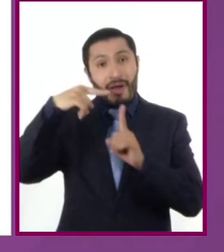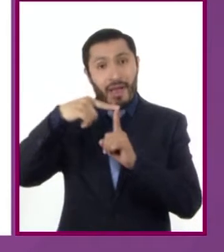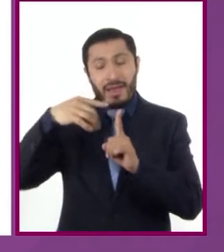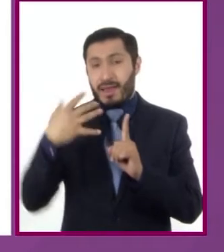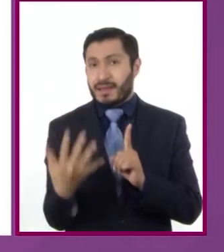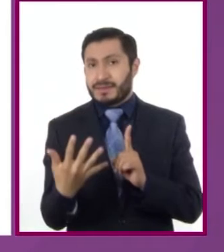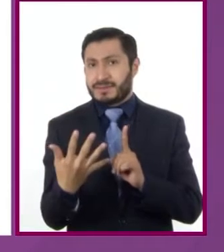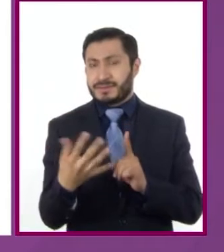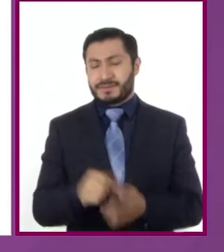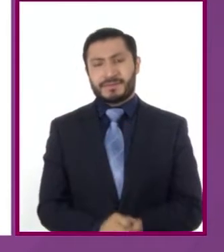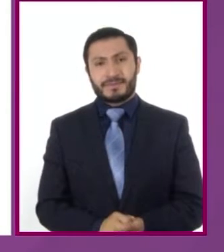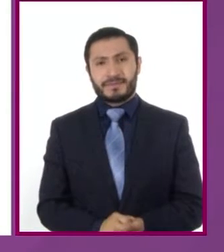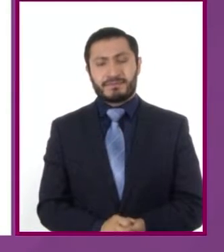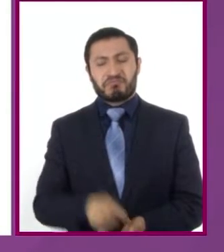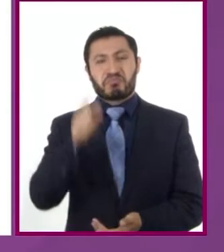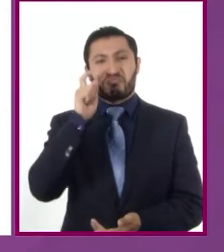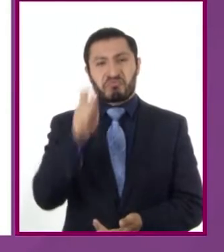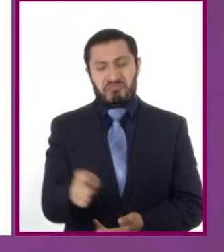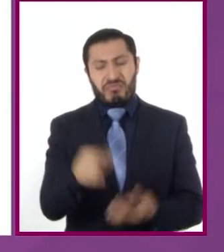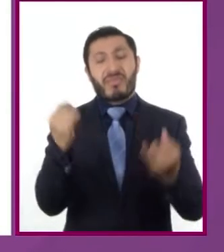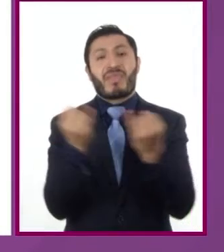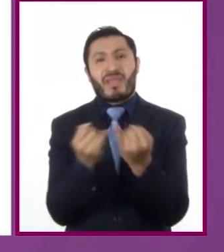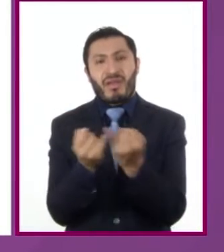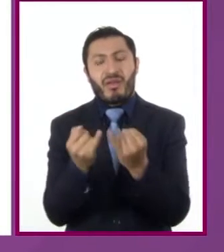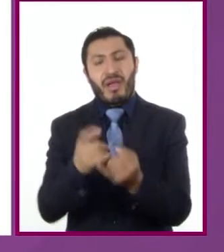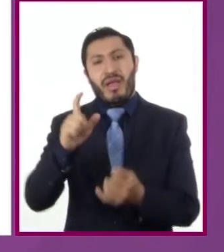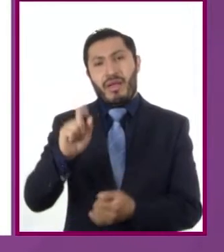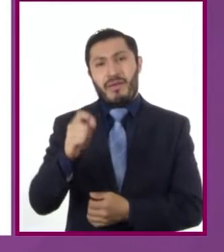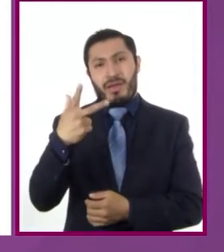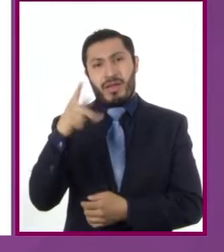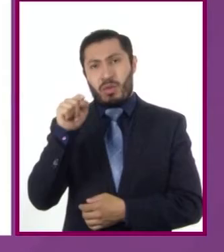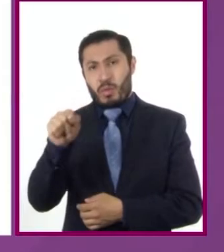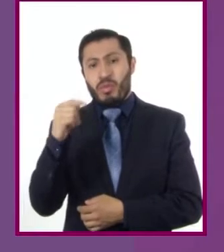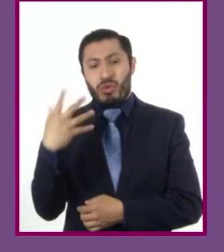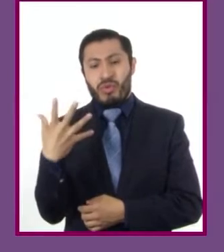entre 5, que es igual a 28.5.